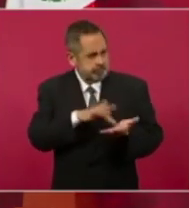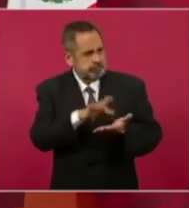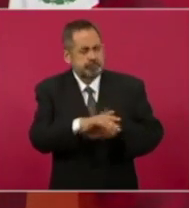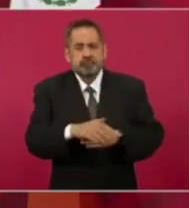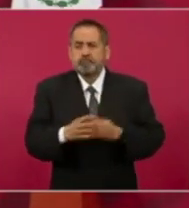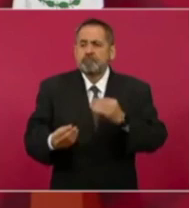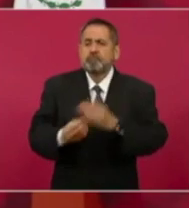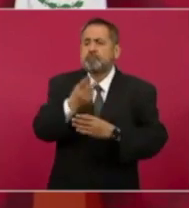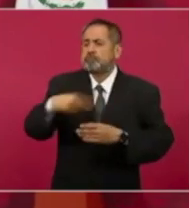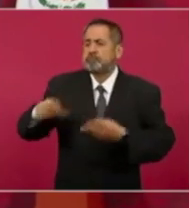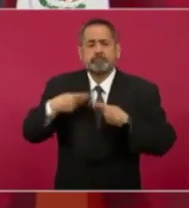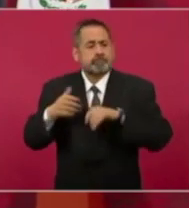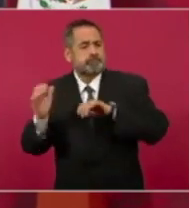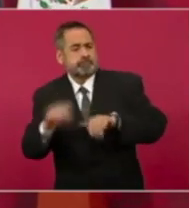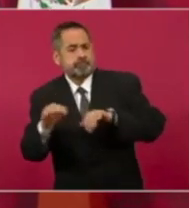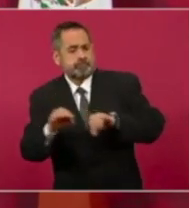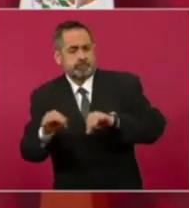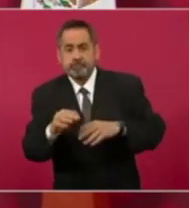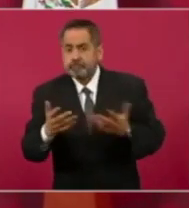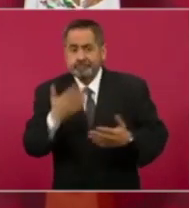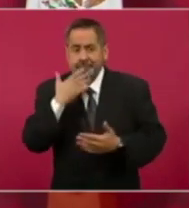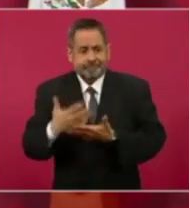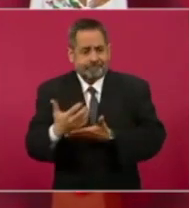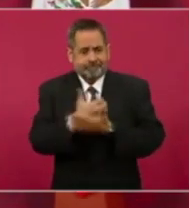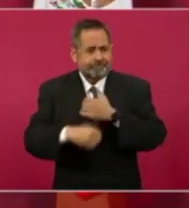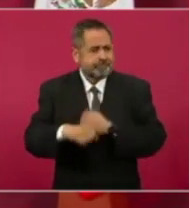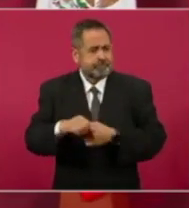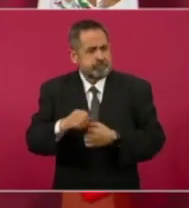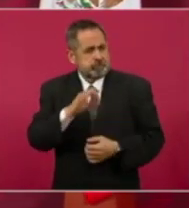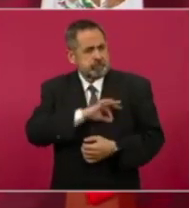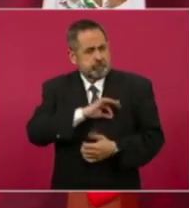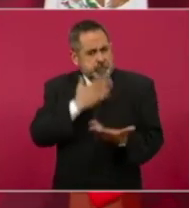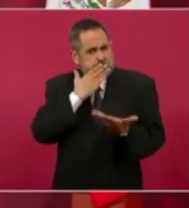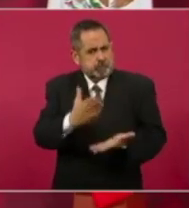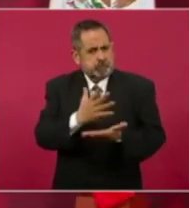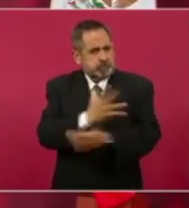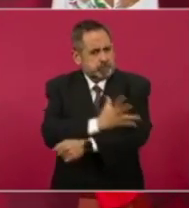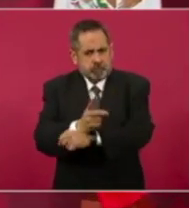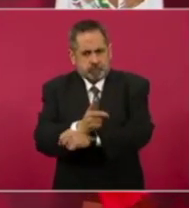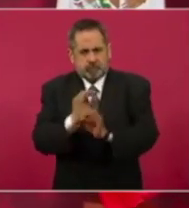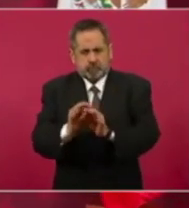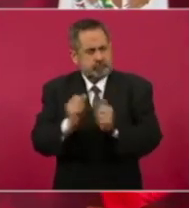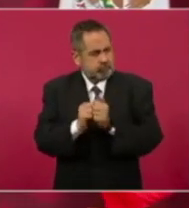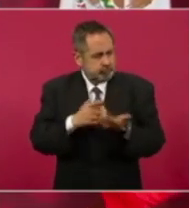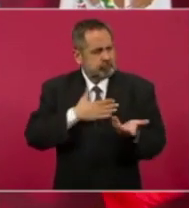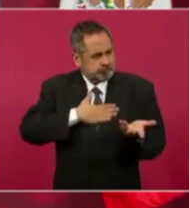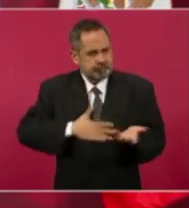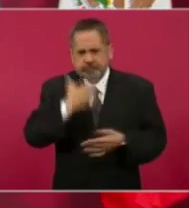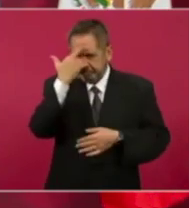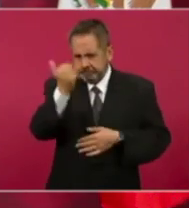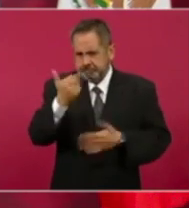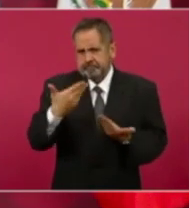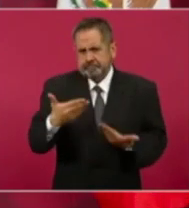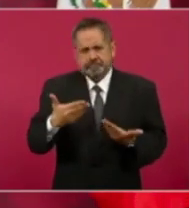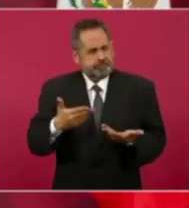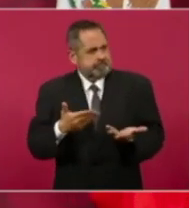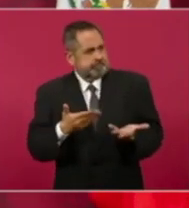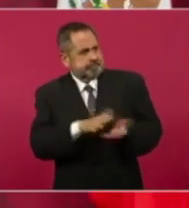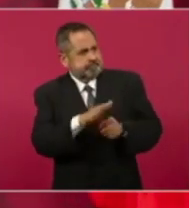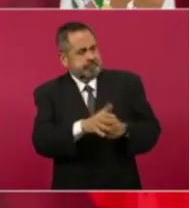crear empleos y para obtener ganancias lícitas, razonables.